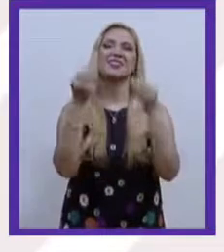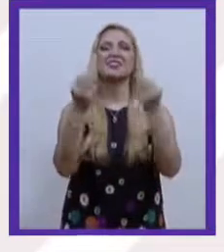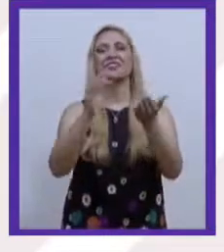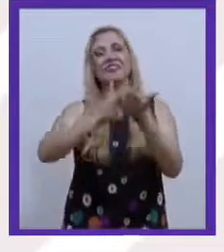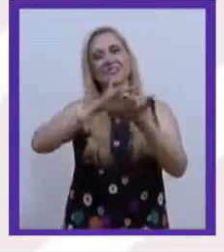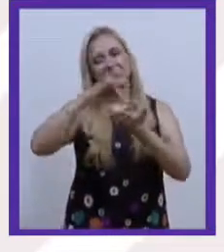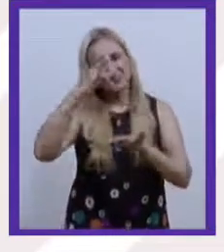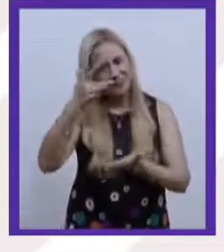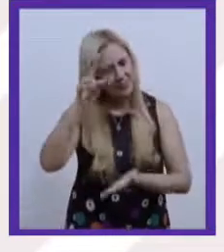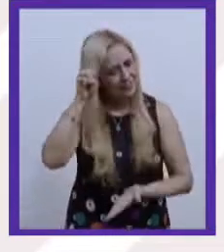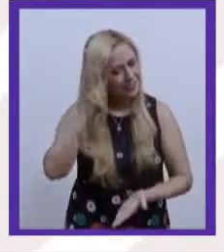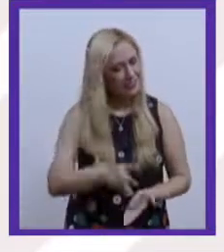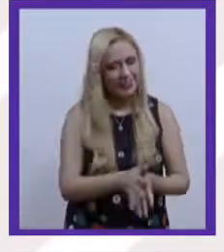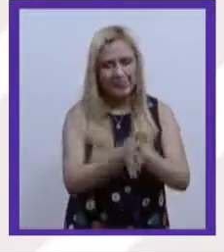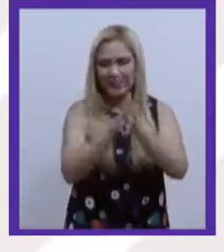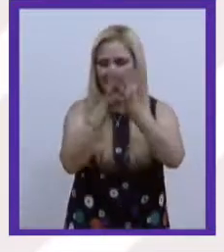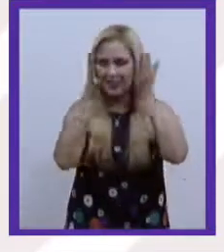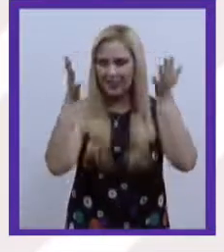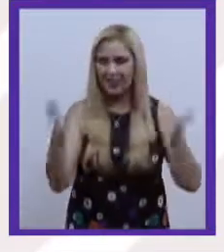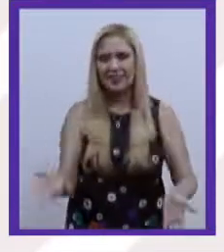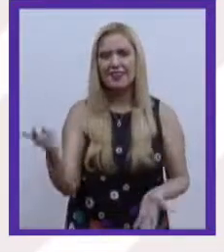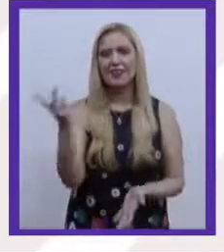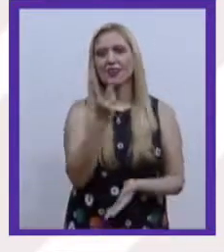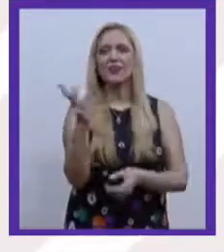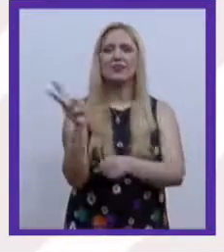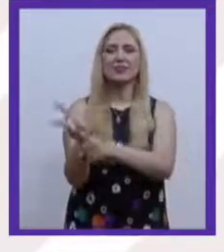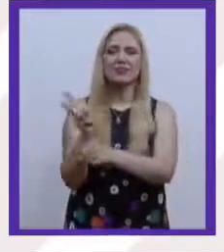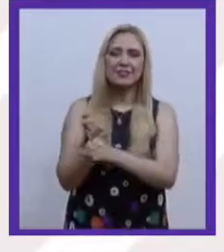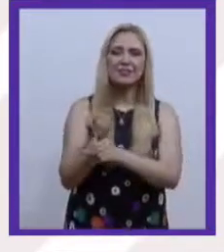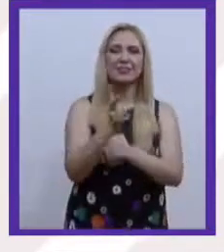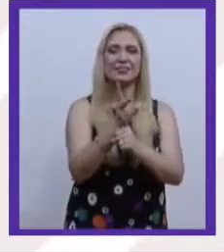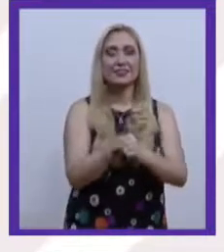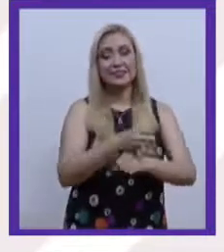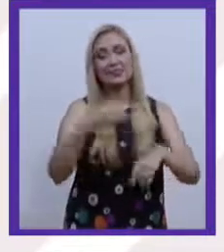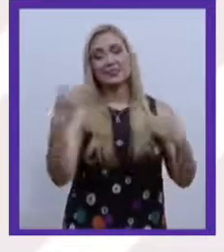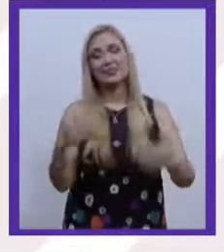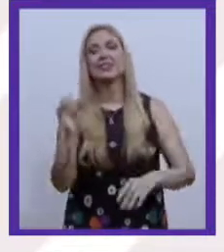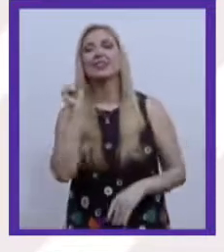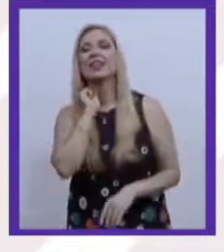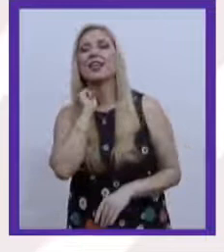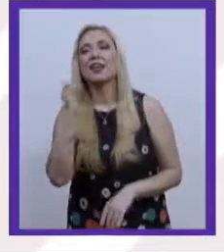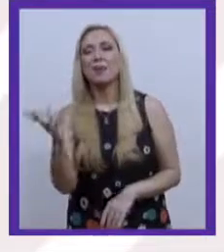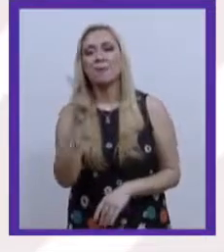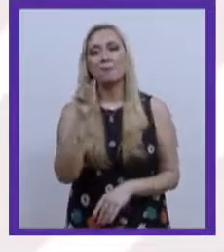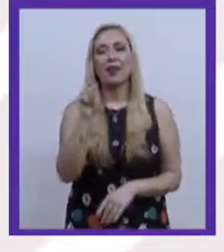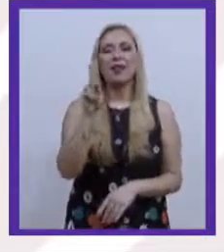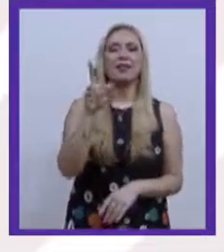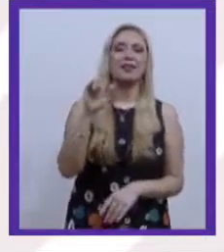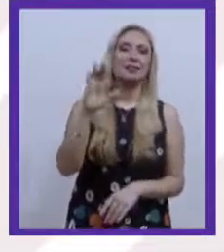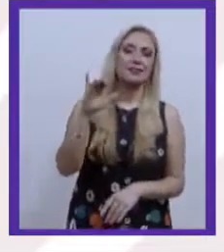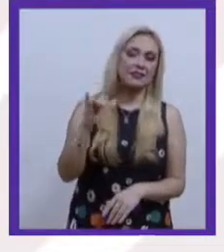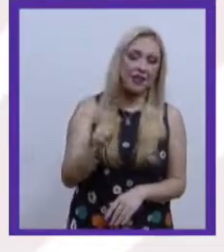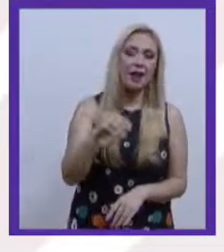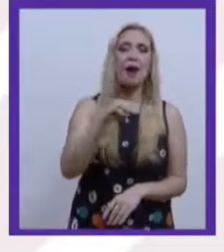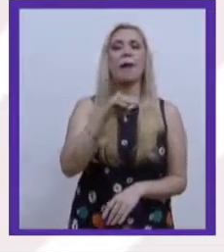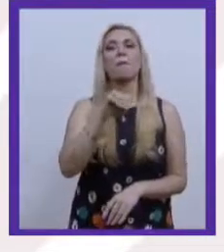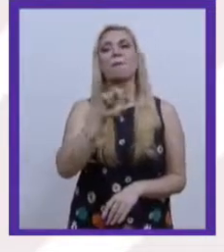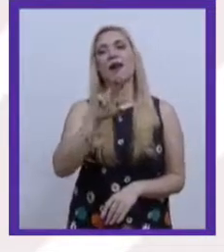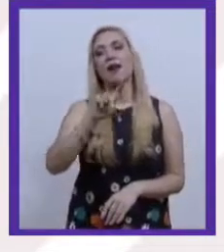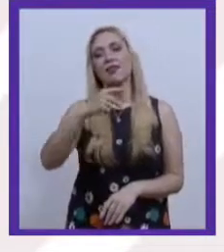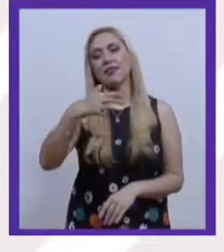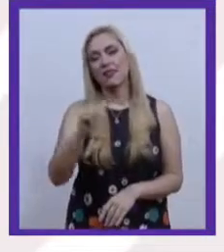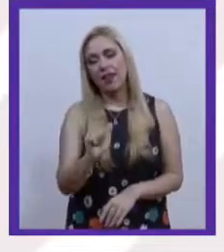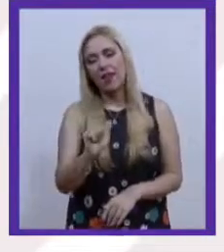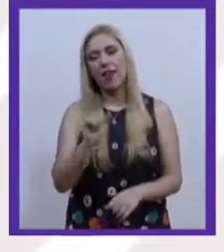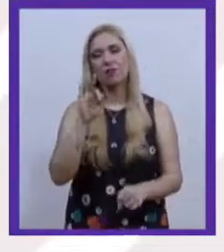Yo agradezco muchísimo a las dos invitadas del día de hoy, senadora Patricia Mercado, Marta Tagle,